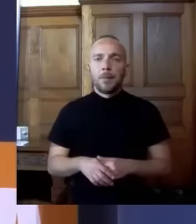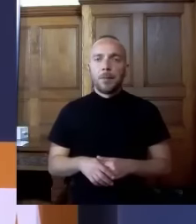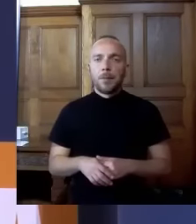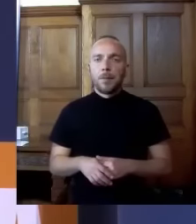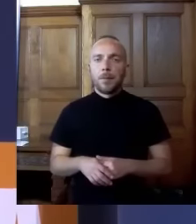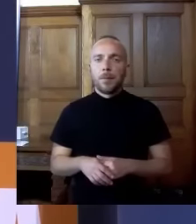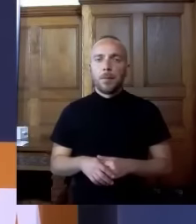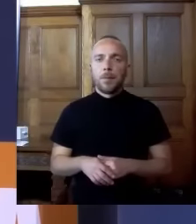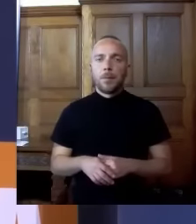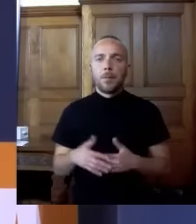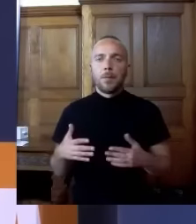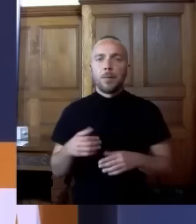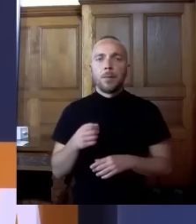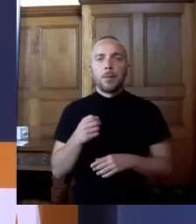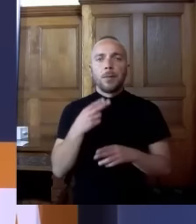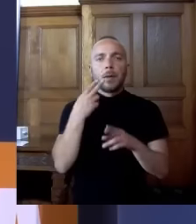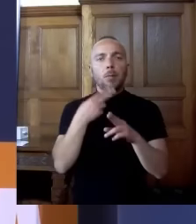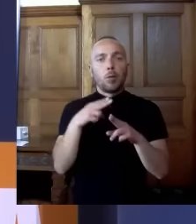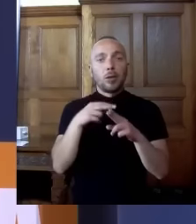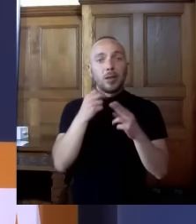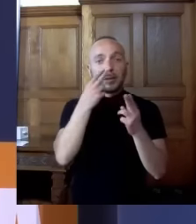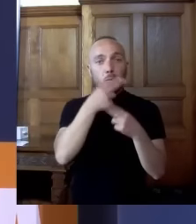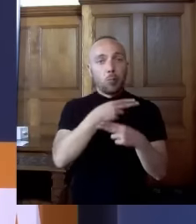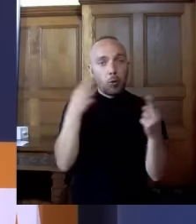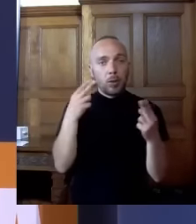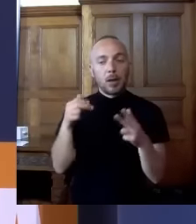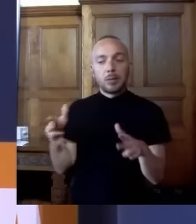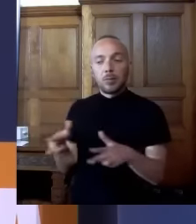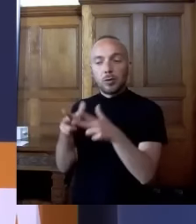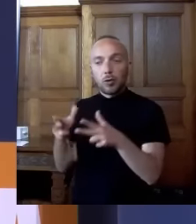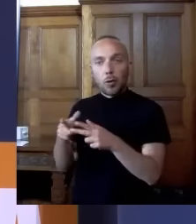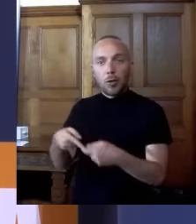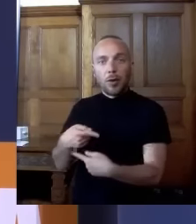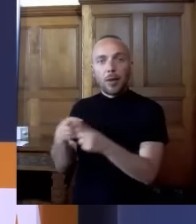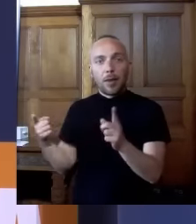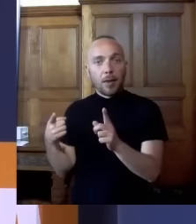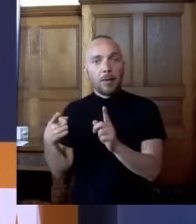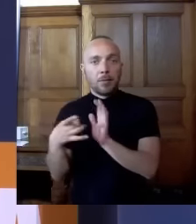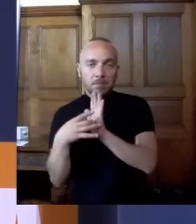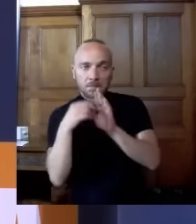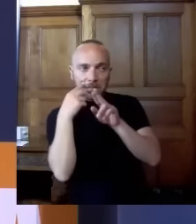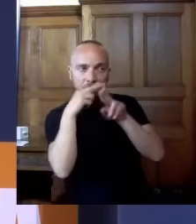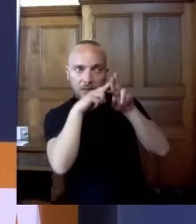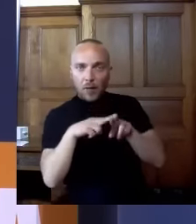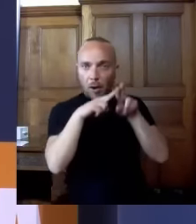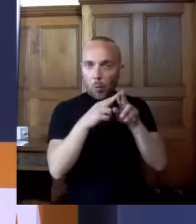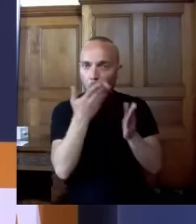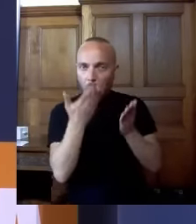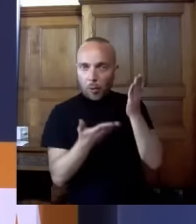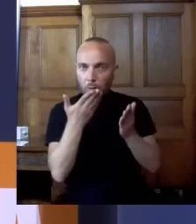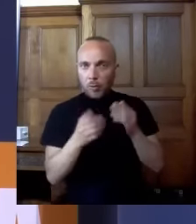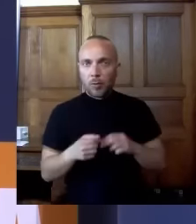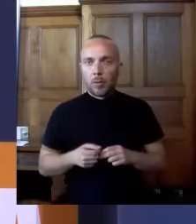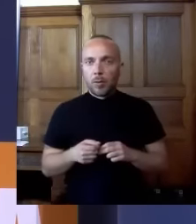nego politi publo garteiz arabera neen dira evaluat dira eta